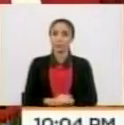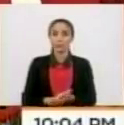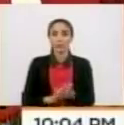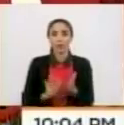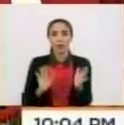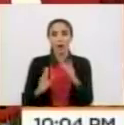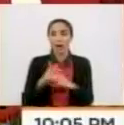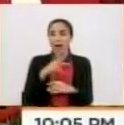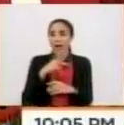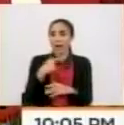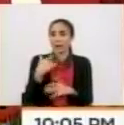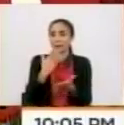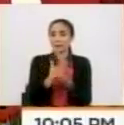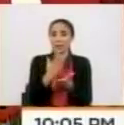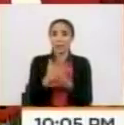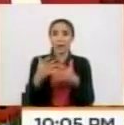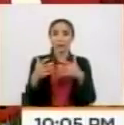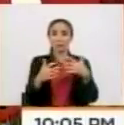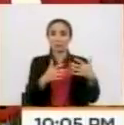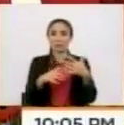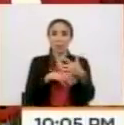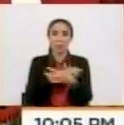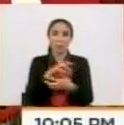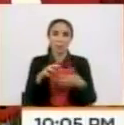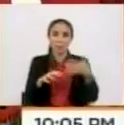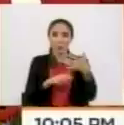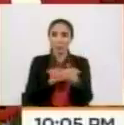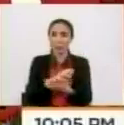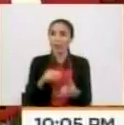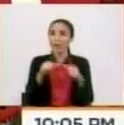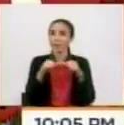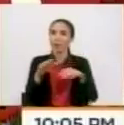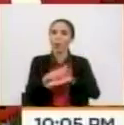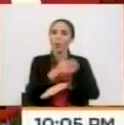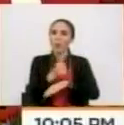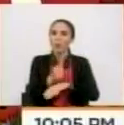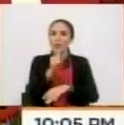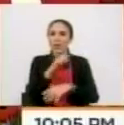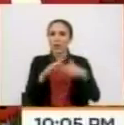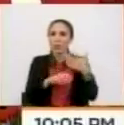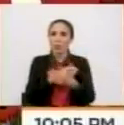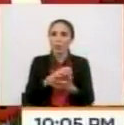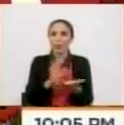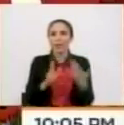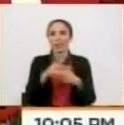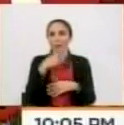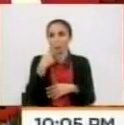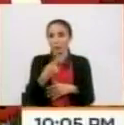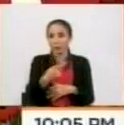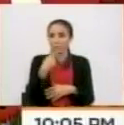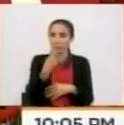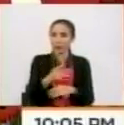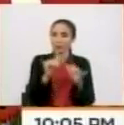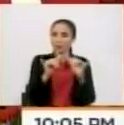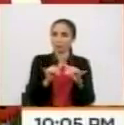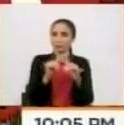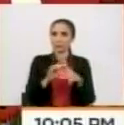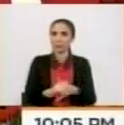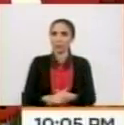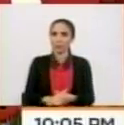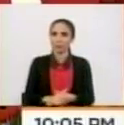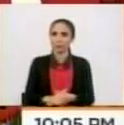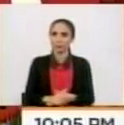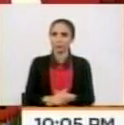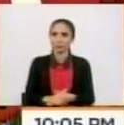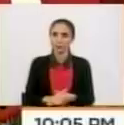la guerra es la continuación de la política por otros medios. Y después dijo, la guerra